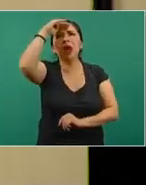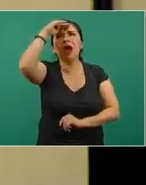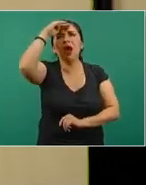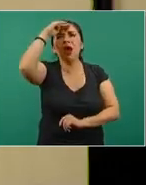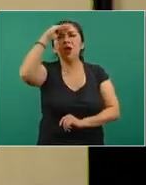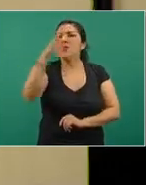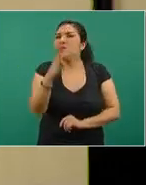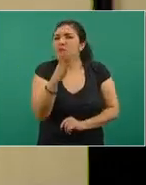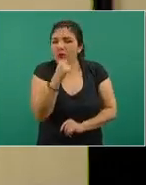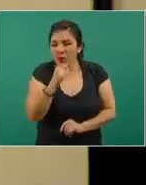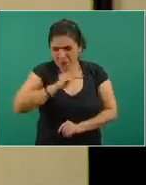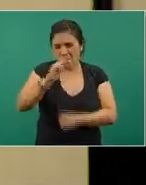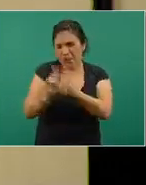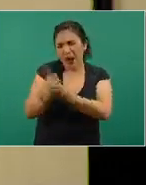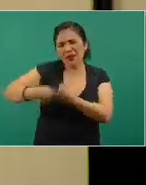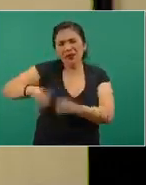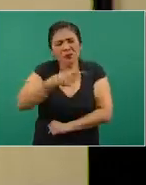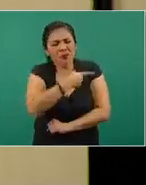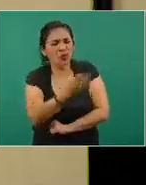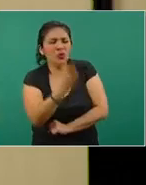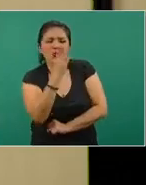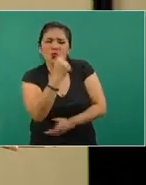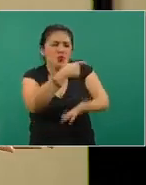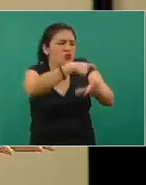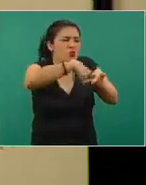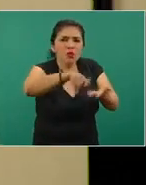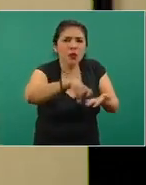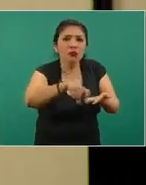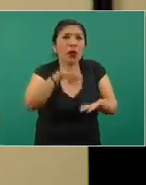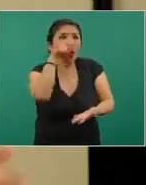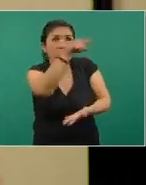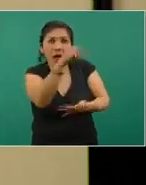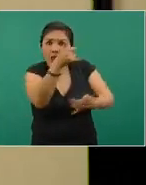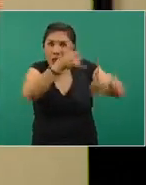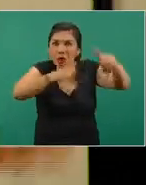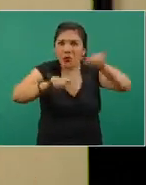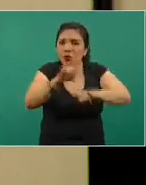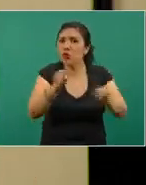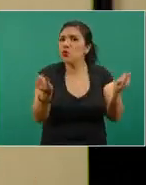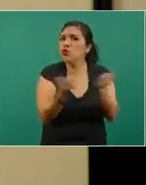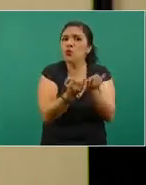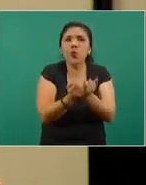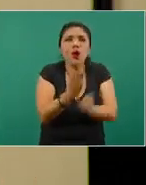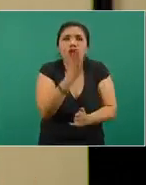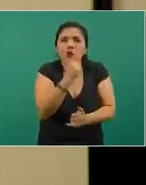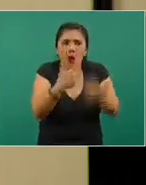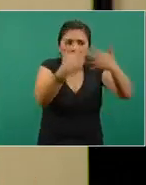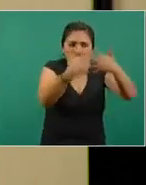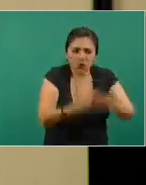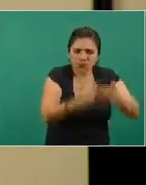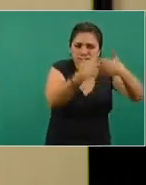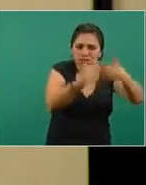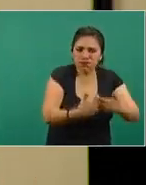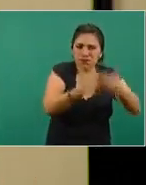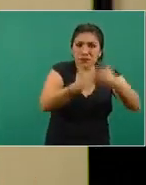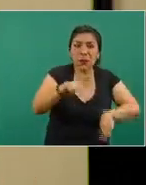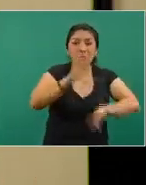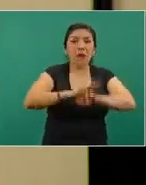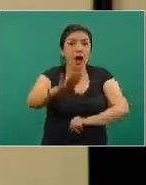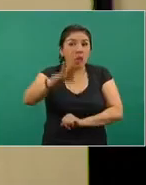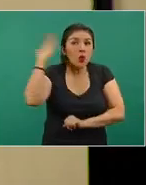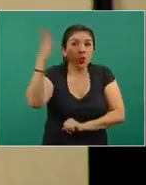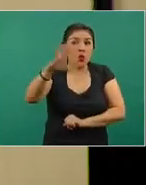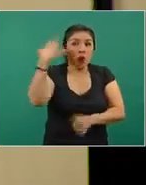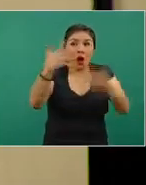puedan comprarla a los países, sino que los laboratorios tampoco están teniendo la capacidad de producción a la velocidad